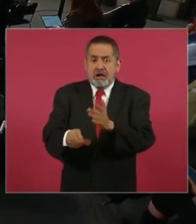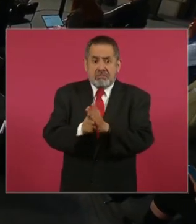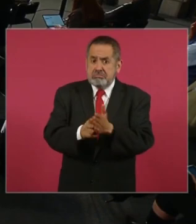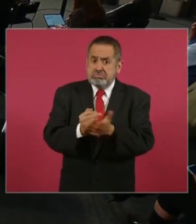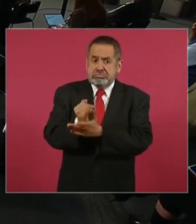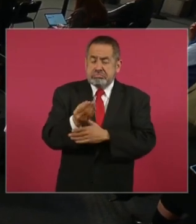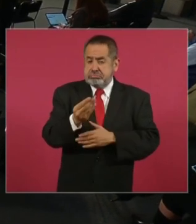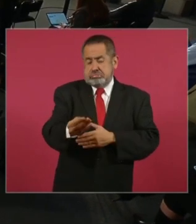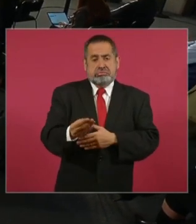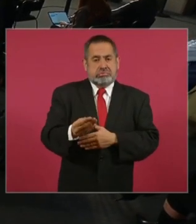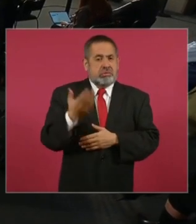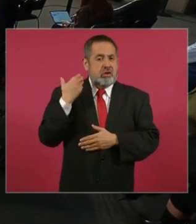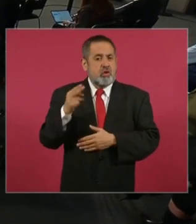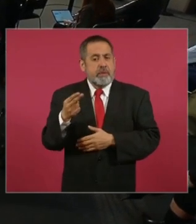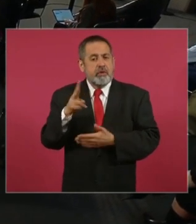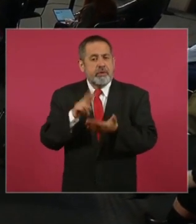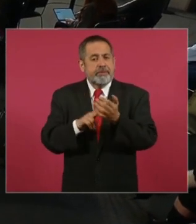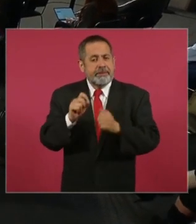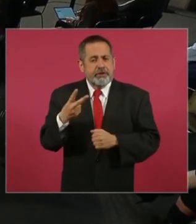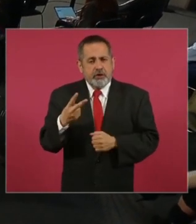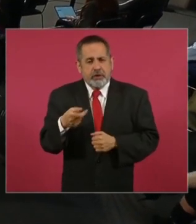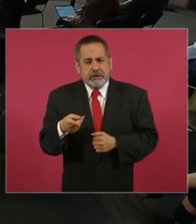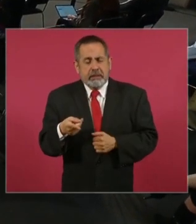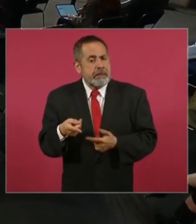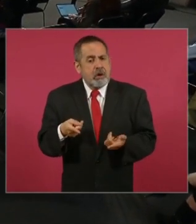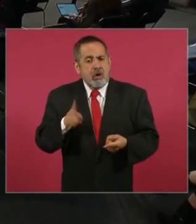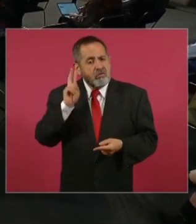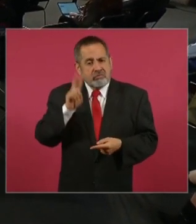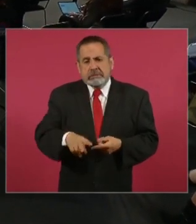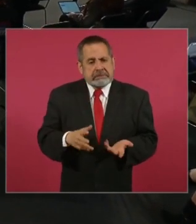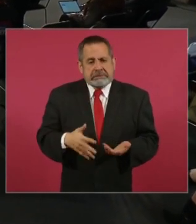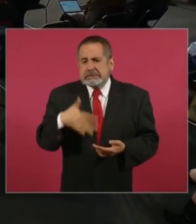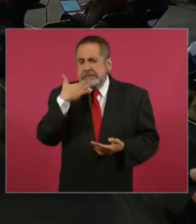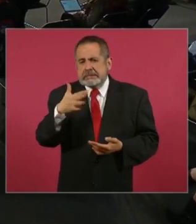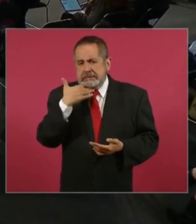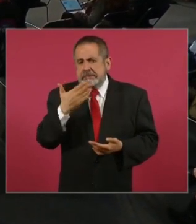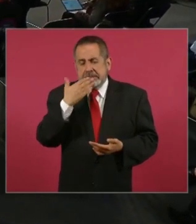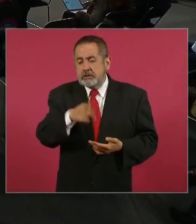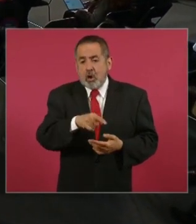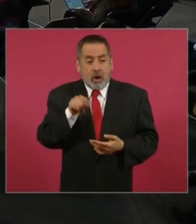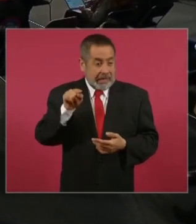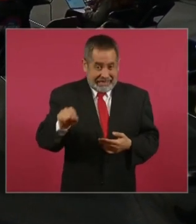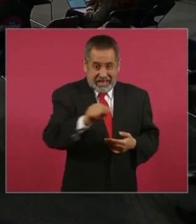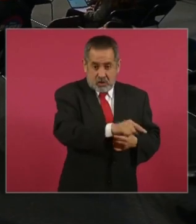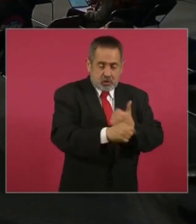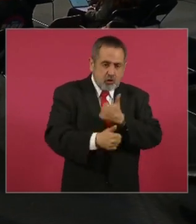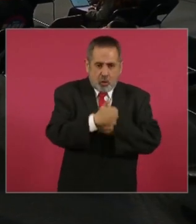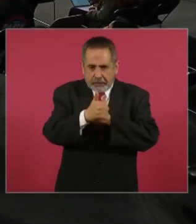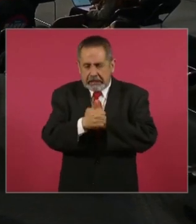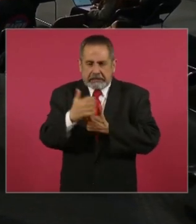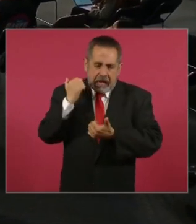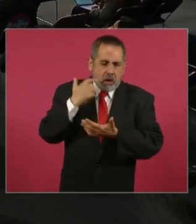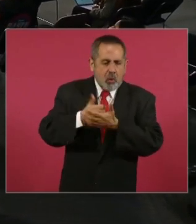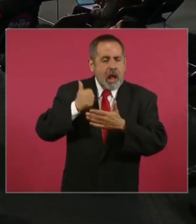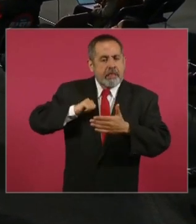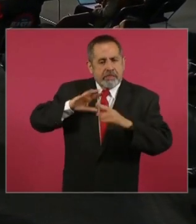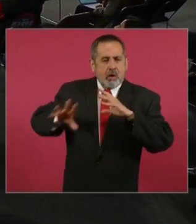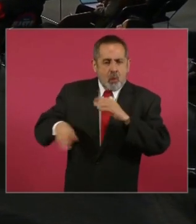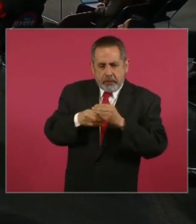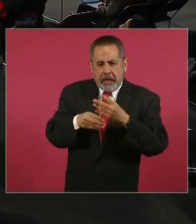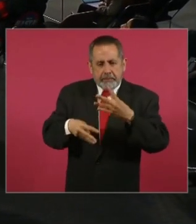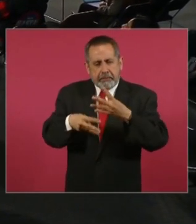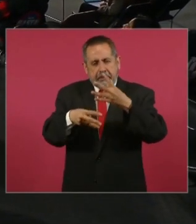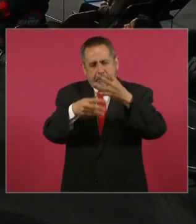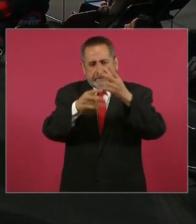mes de noviembre del 2022, insisto, de manera indebida, no participó en ningún momento lo que se conoce como el